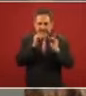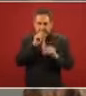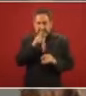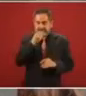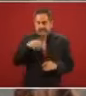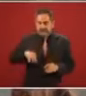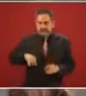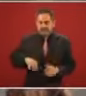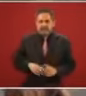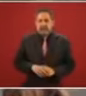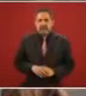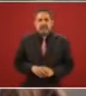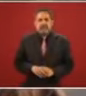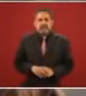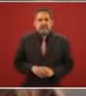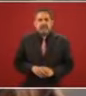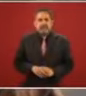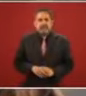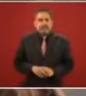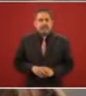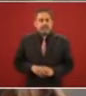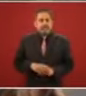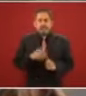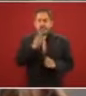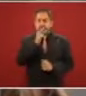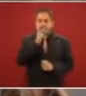interesante. El texto decía,